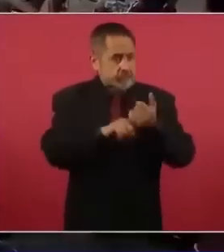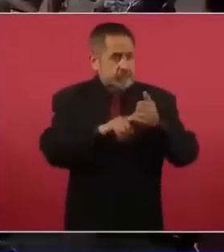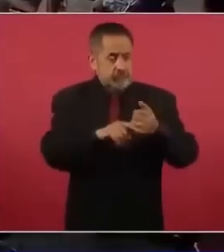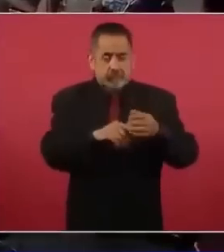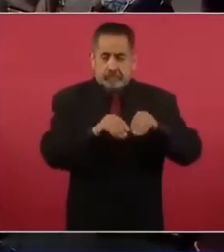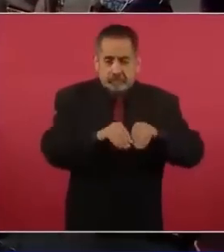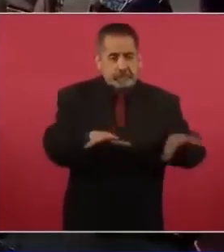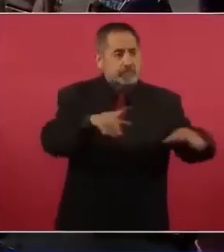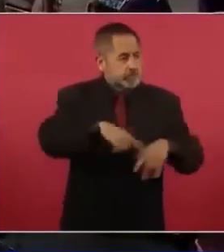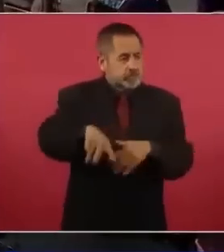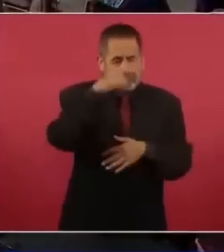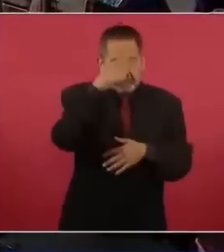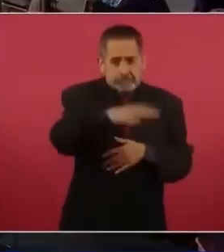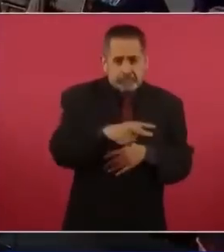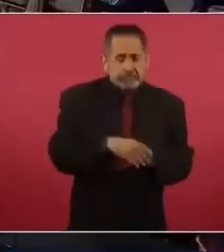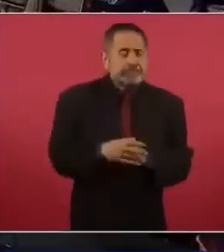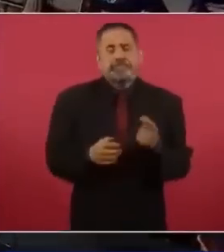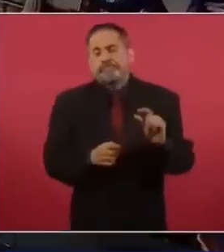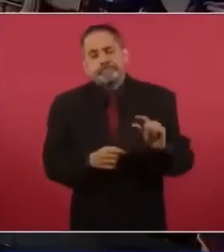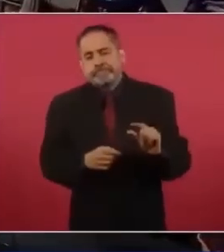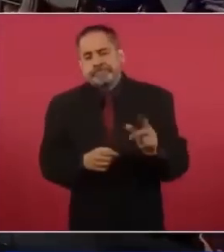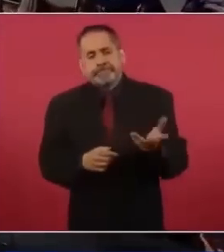¿Sí?